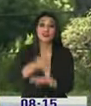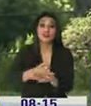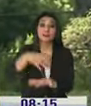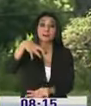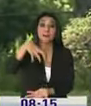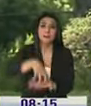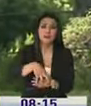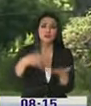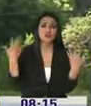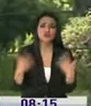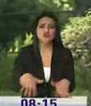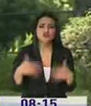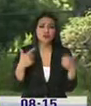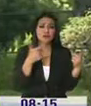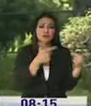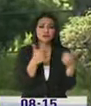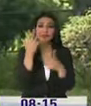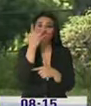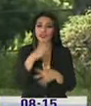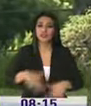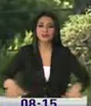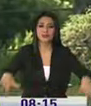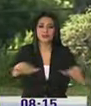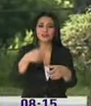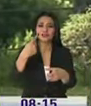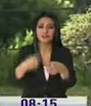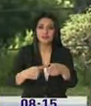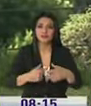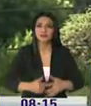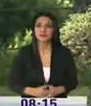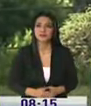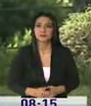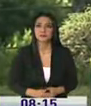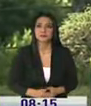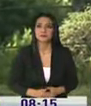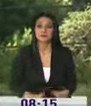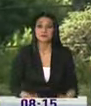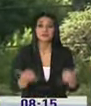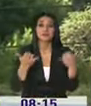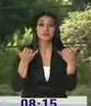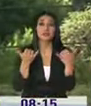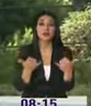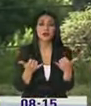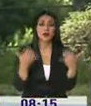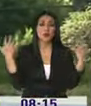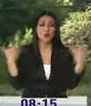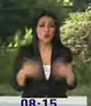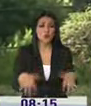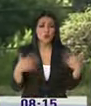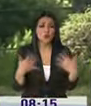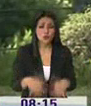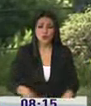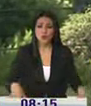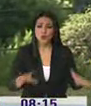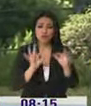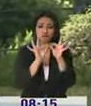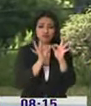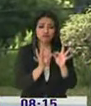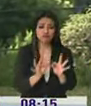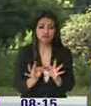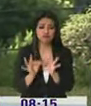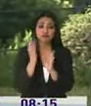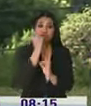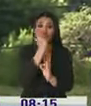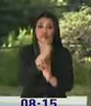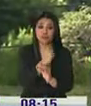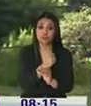mirador realmente envidiable en toda la capital. Y yo te digo ahora con una cara irreconocible debido a los trabajos que se han realizado a